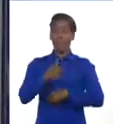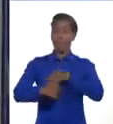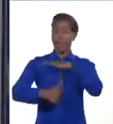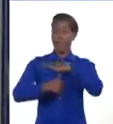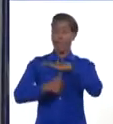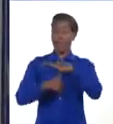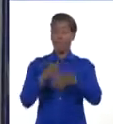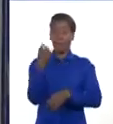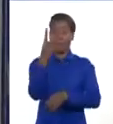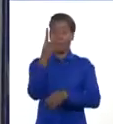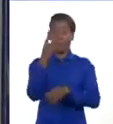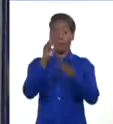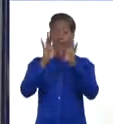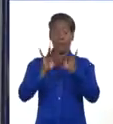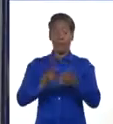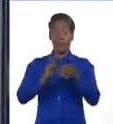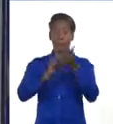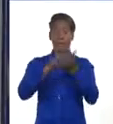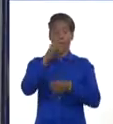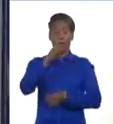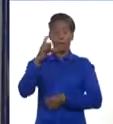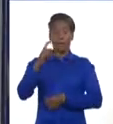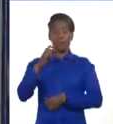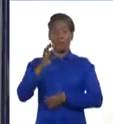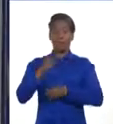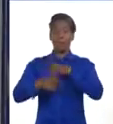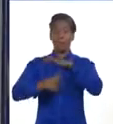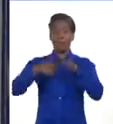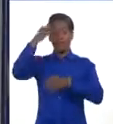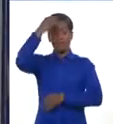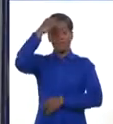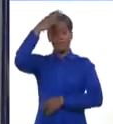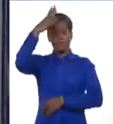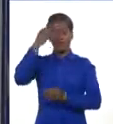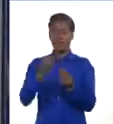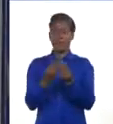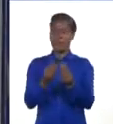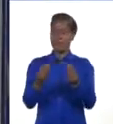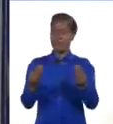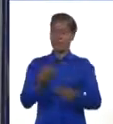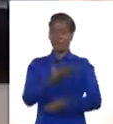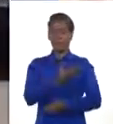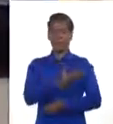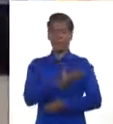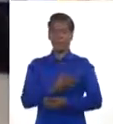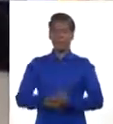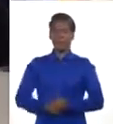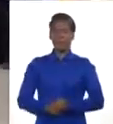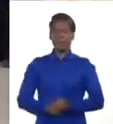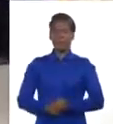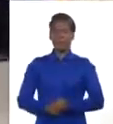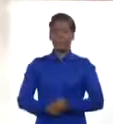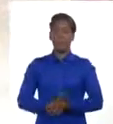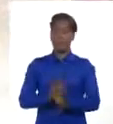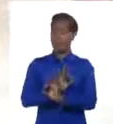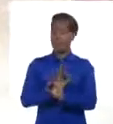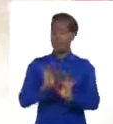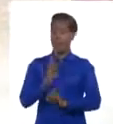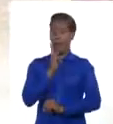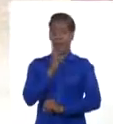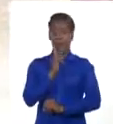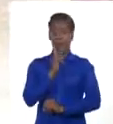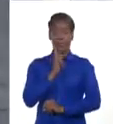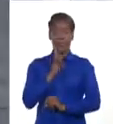primer secretario del Comité Central del Partido y presidente de la República, Miguel Díaz-Canel Bermúdez. De forma especial, mereció el